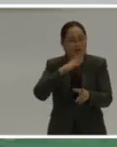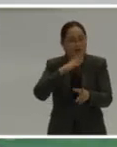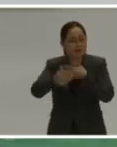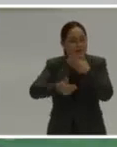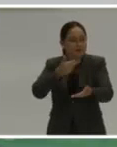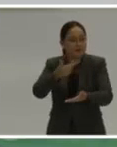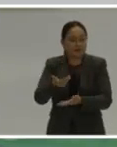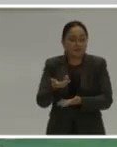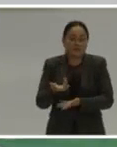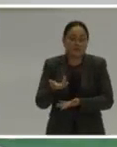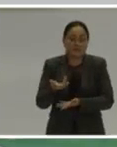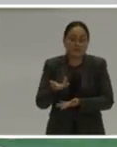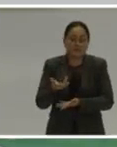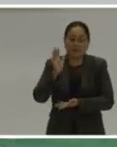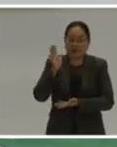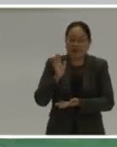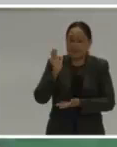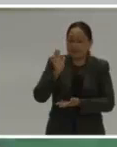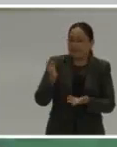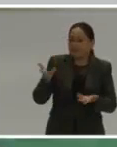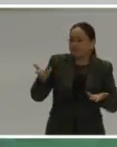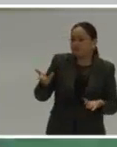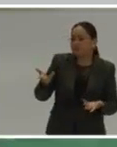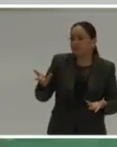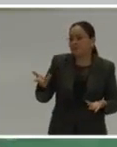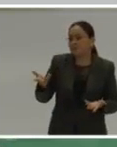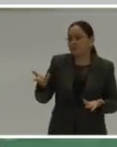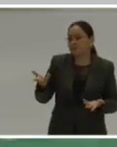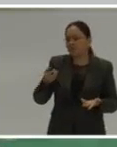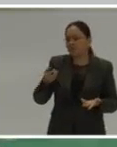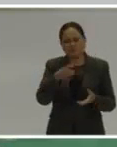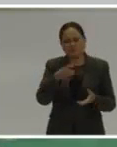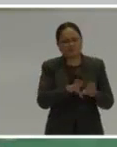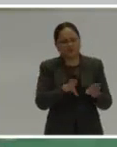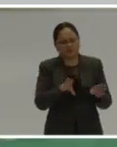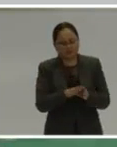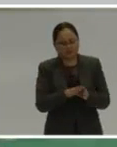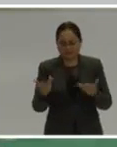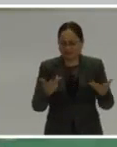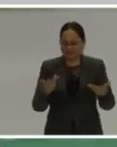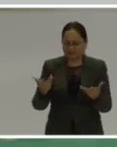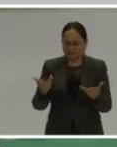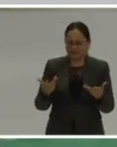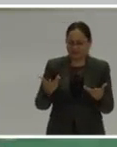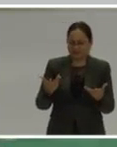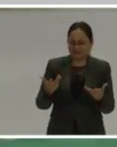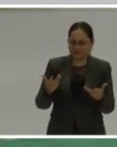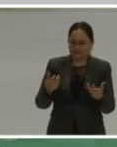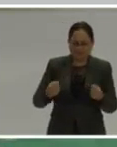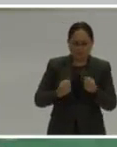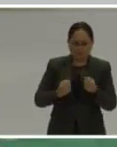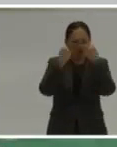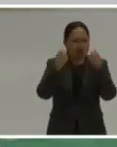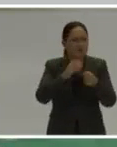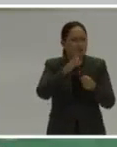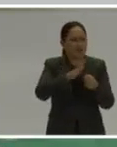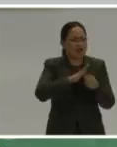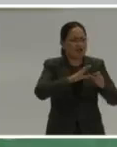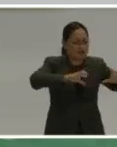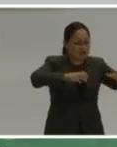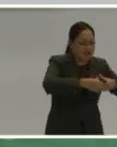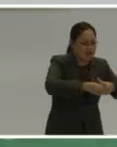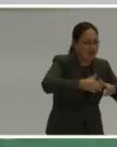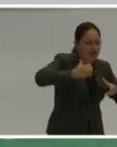decir, entre comillas, vamos a decir, este choque de civilizaciones, porque es un choque de